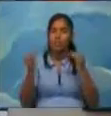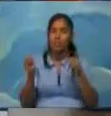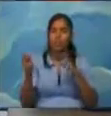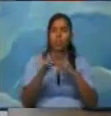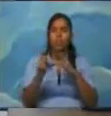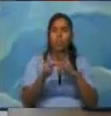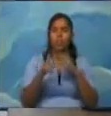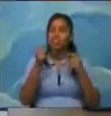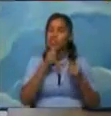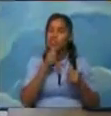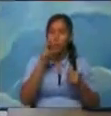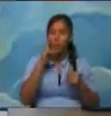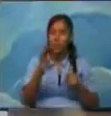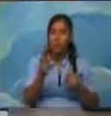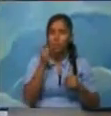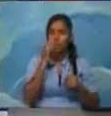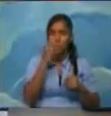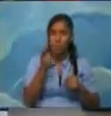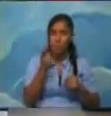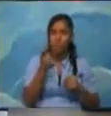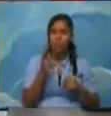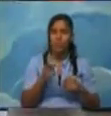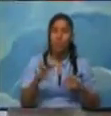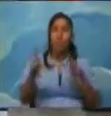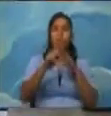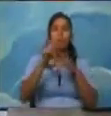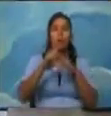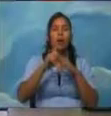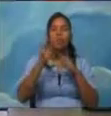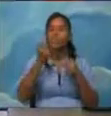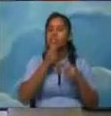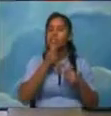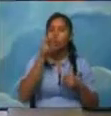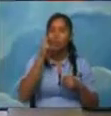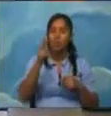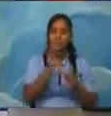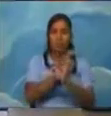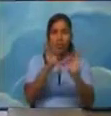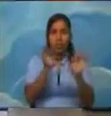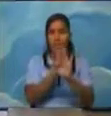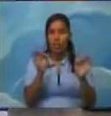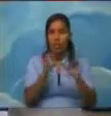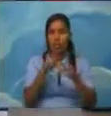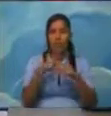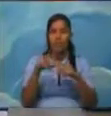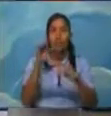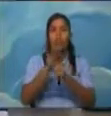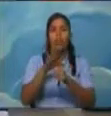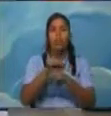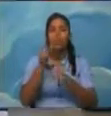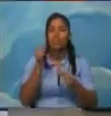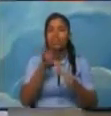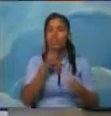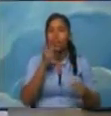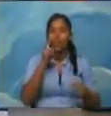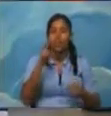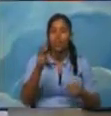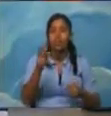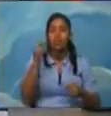quién ha visto a San Pedro? De San Pablo. ¿Y quién ha visto a San Pablo? de María. ¿Y quién ha visto a